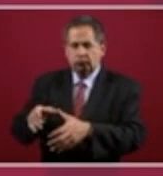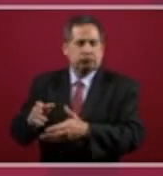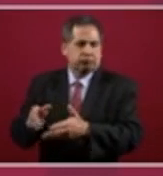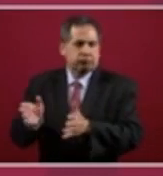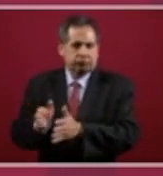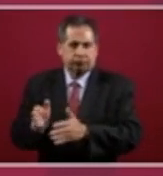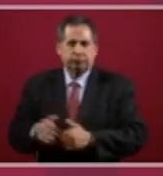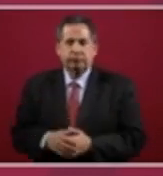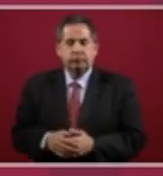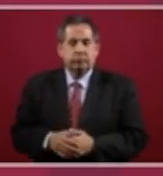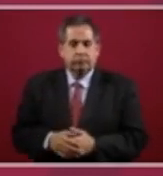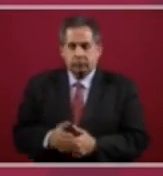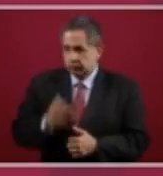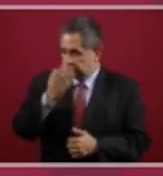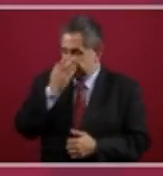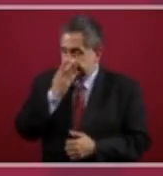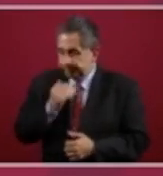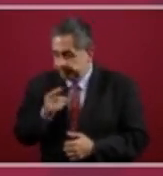y no tienen